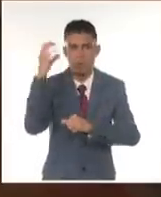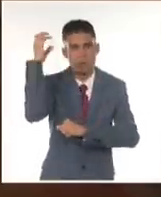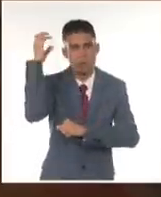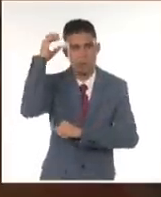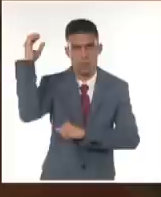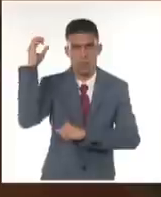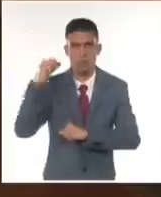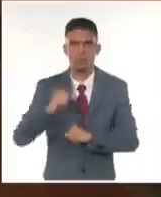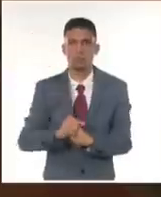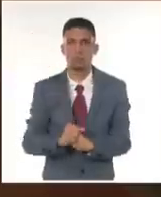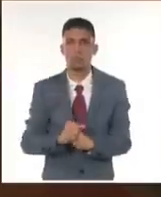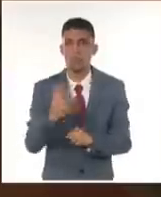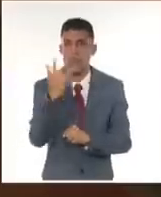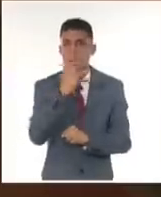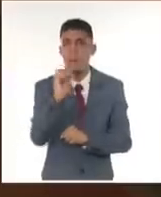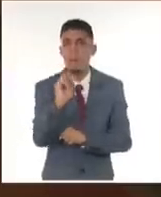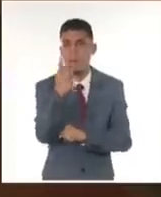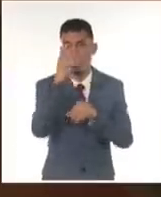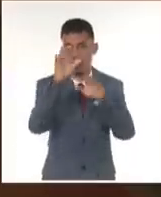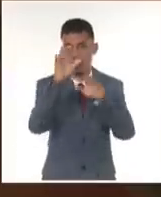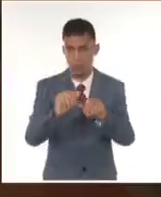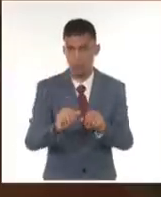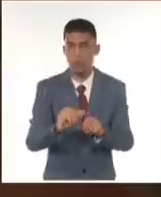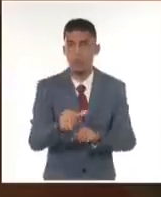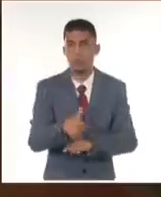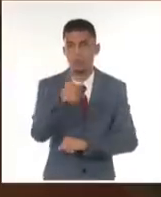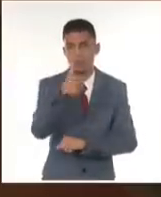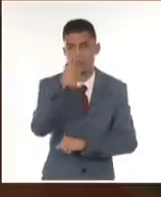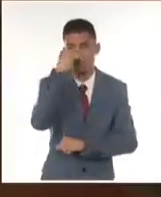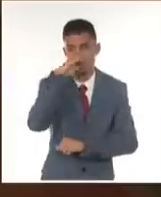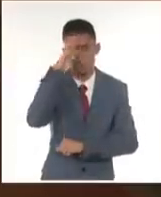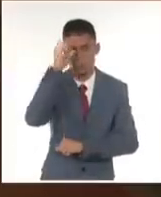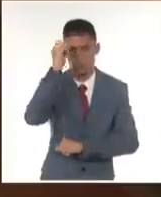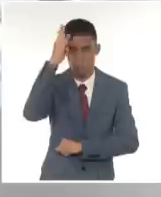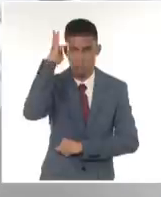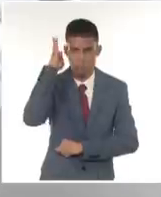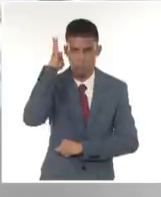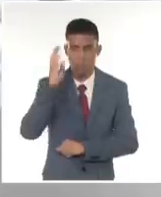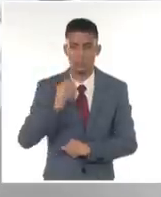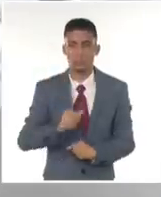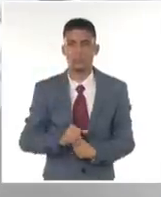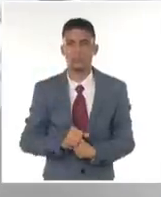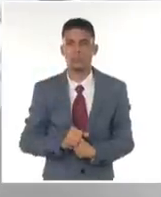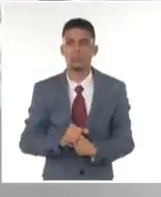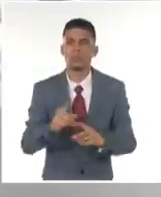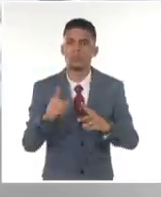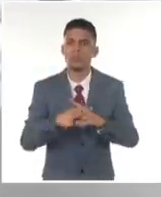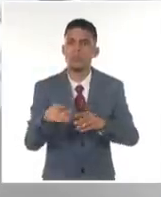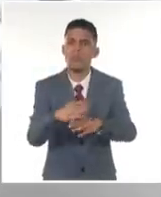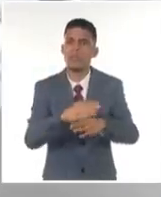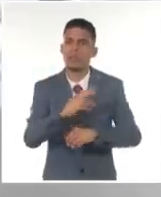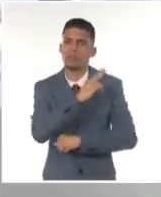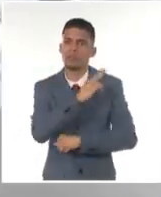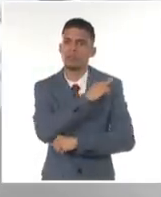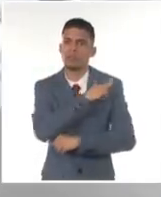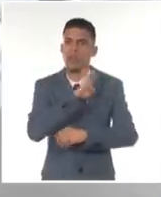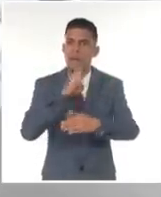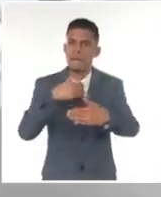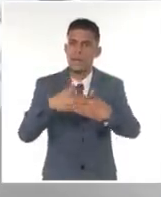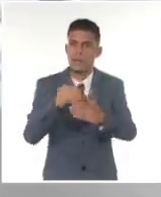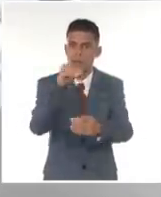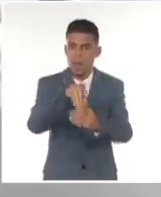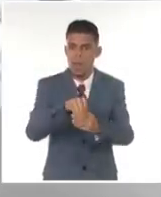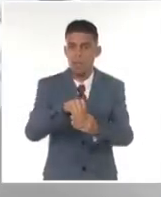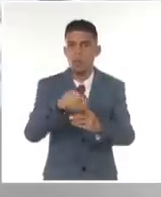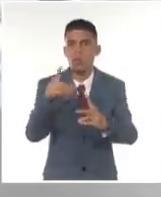gobierno, encabezados por el primer secretario y presidente de la República, Miguel Díaz-Canel Bermúdez, y de autoridades y entidades dentro y fuera